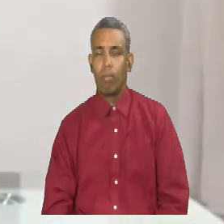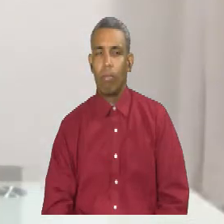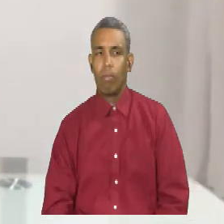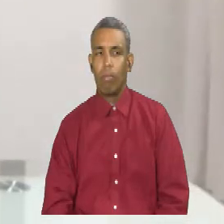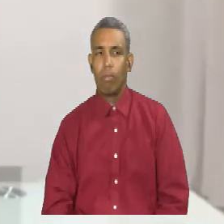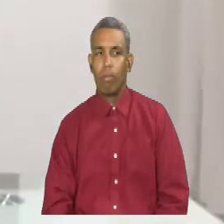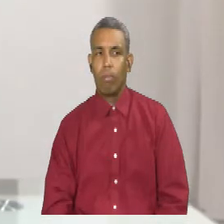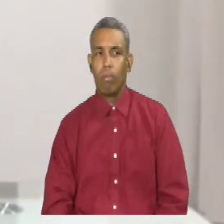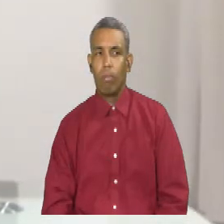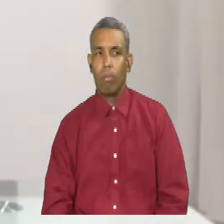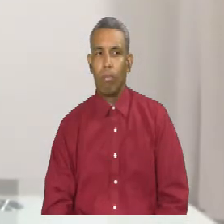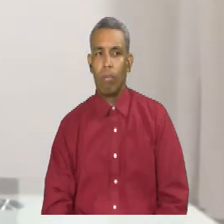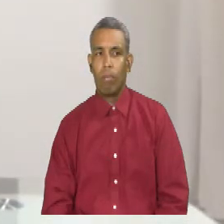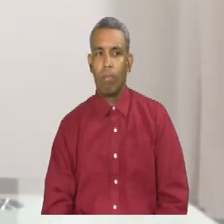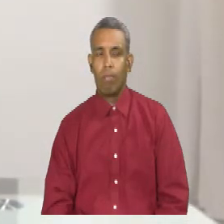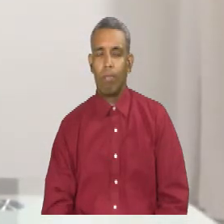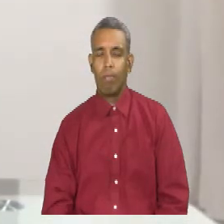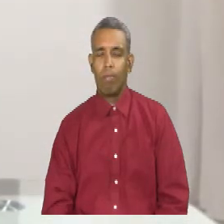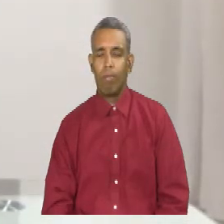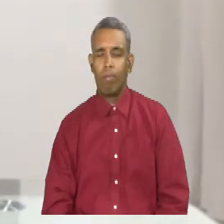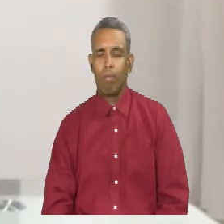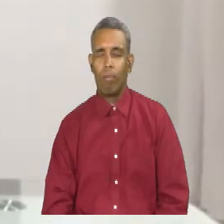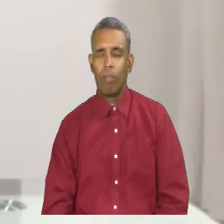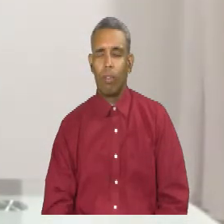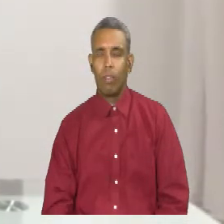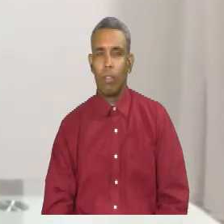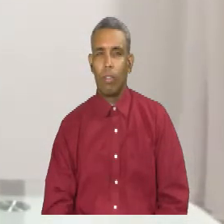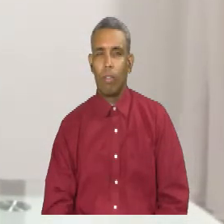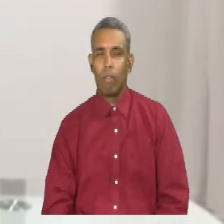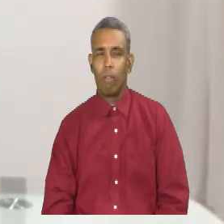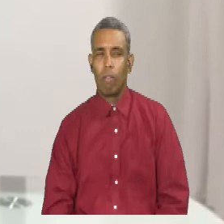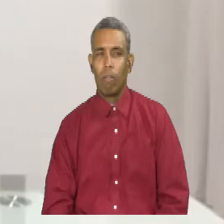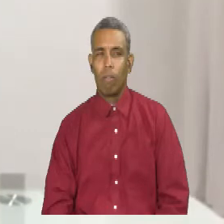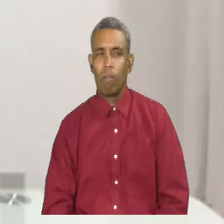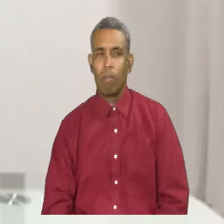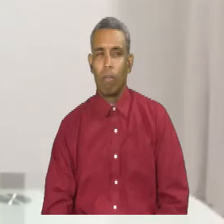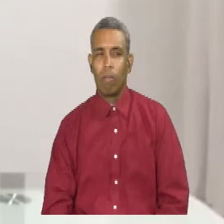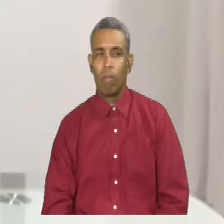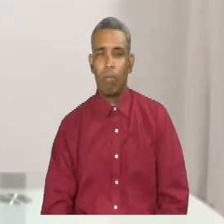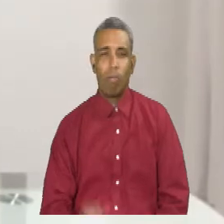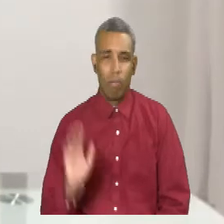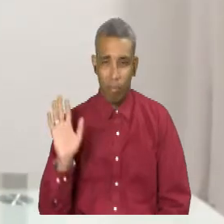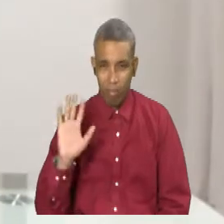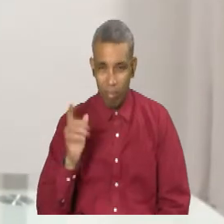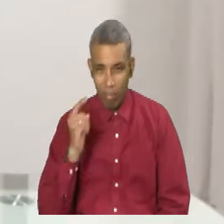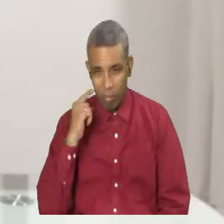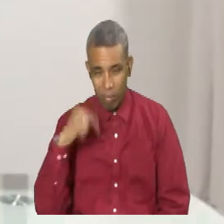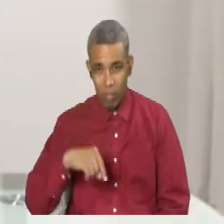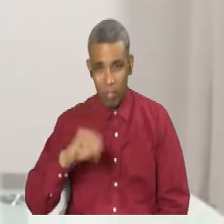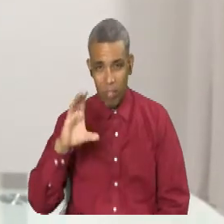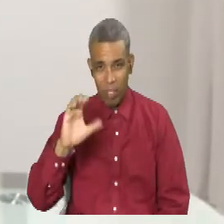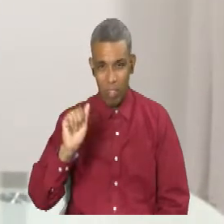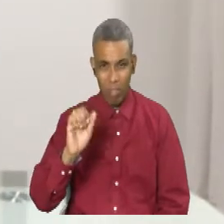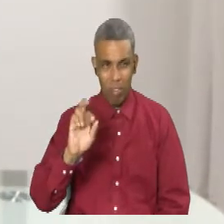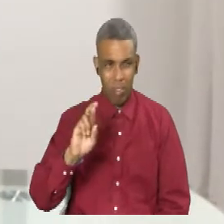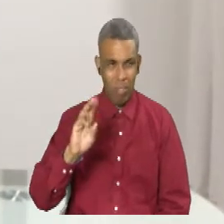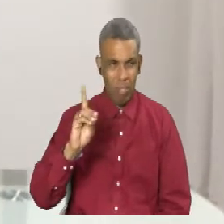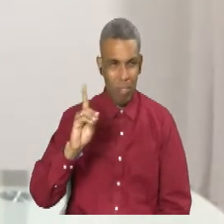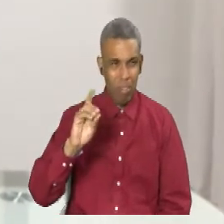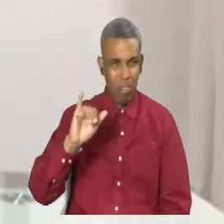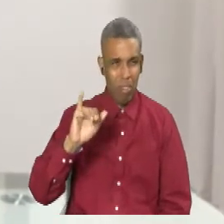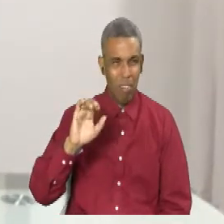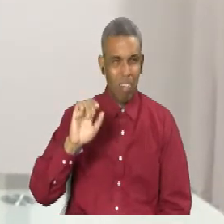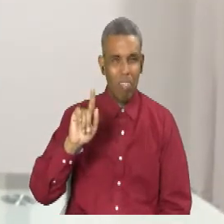Un saludo para todos los televidentes de casa. Nos encontramos hoy en CardioFitness IPS, pero ustedes se preguntarán, ¿qué es